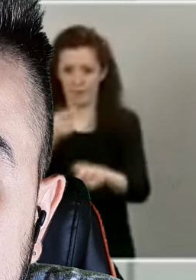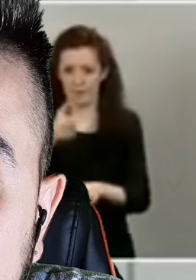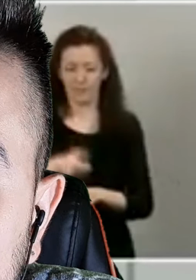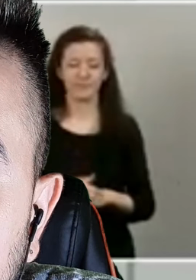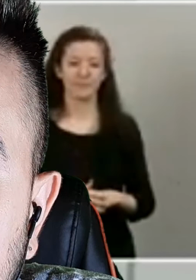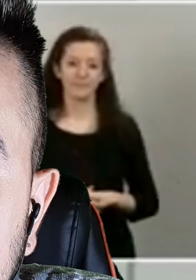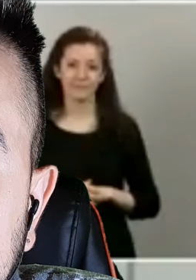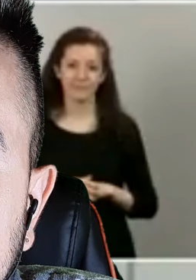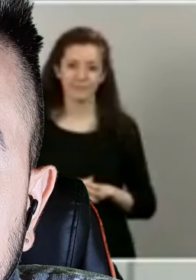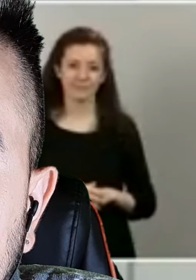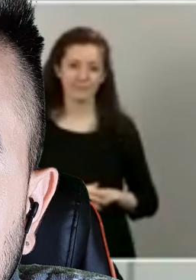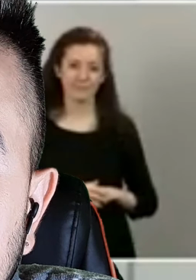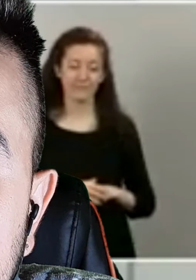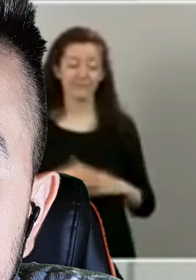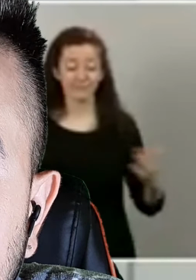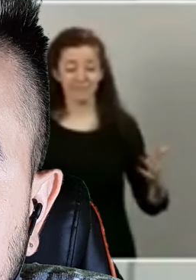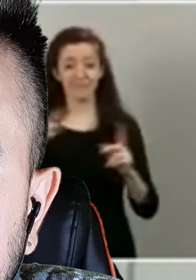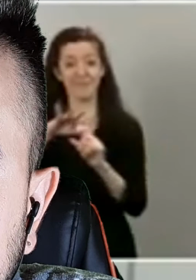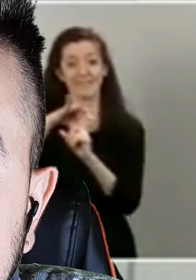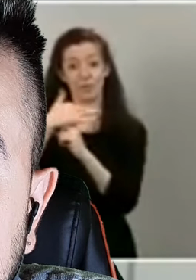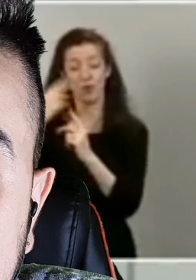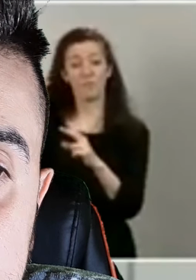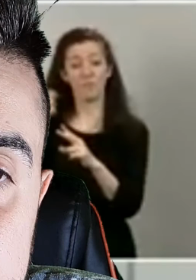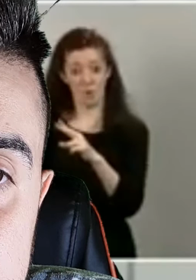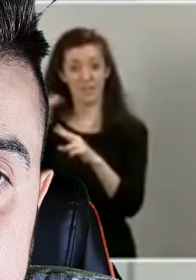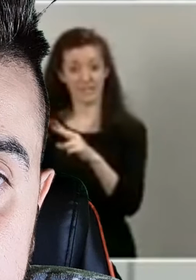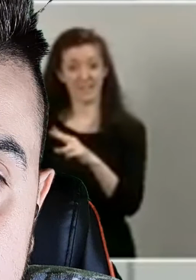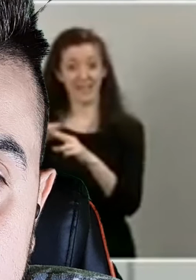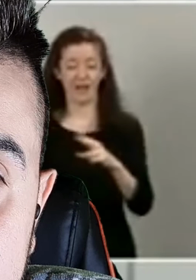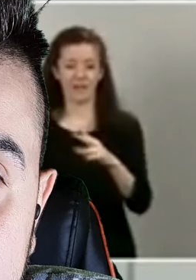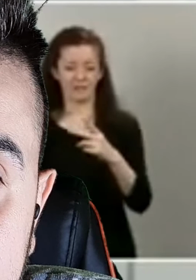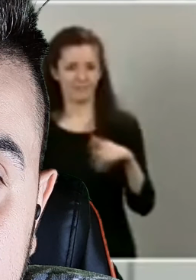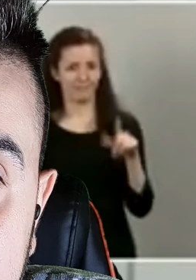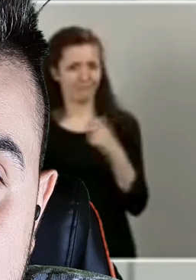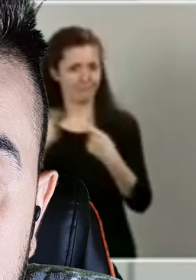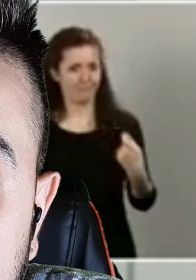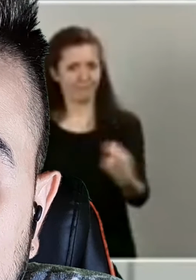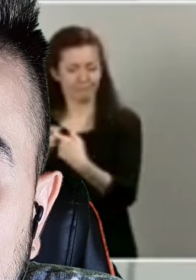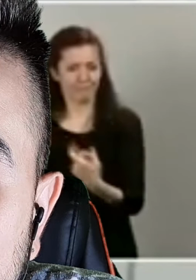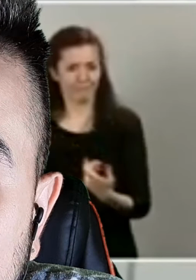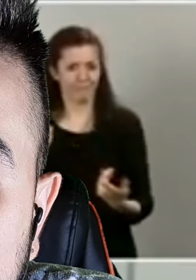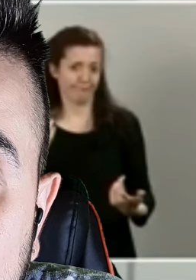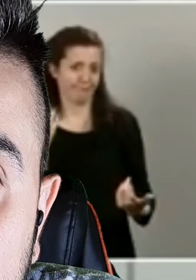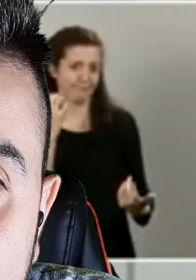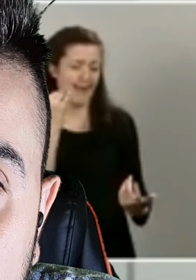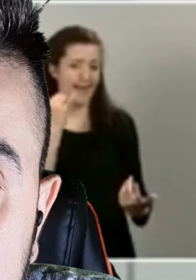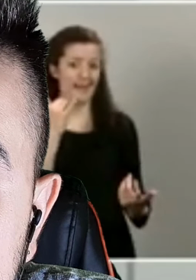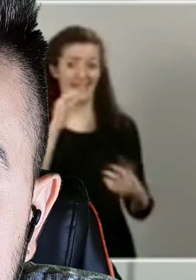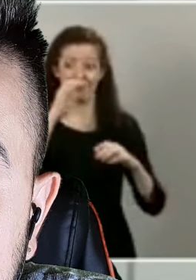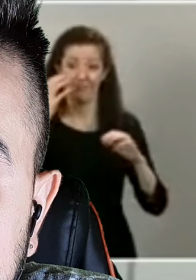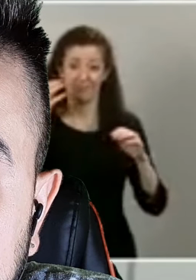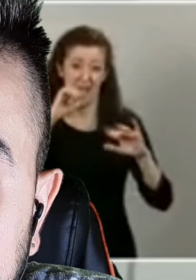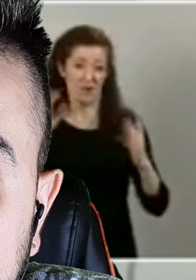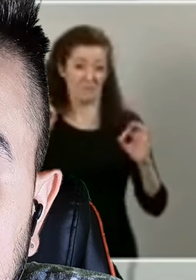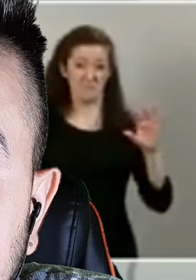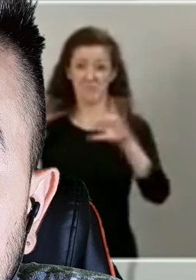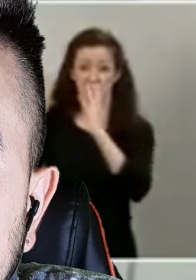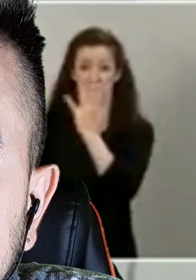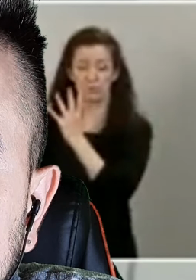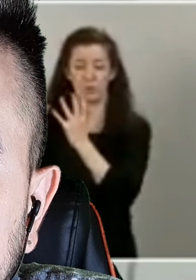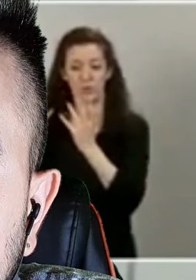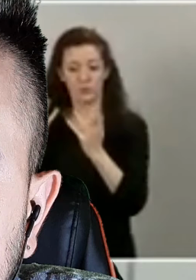siento como si no no importará vale que por unas condiciones que